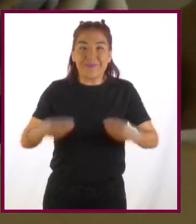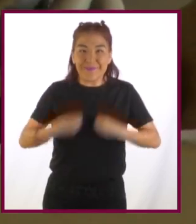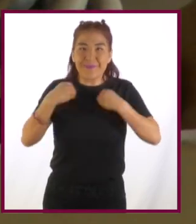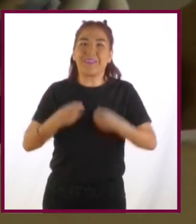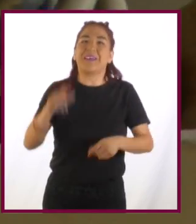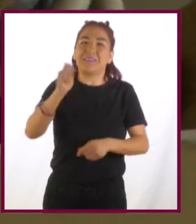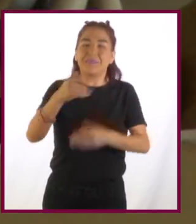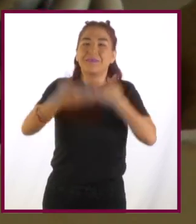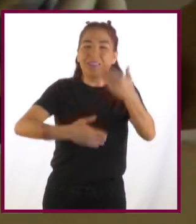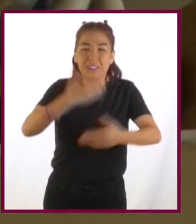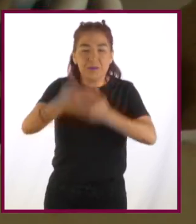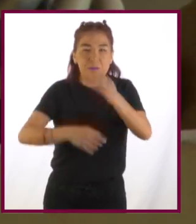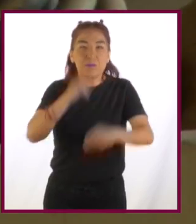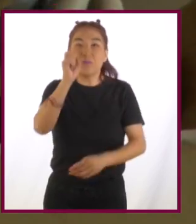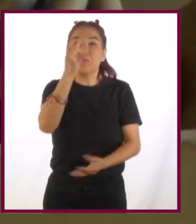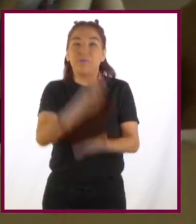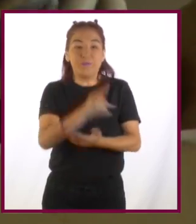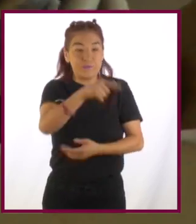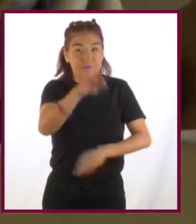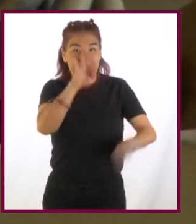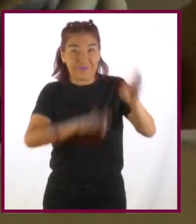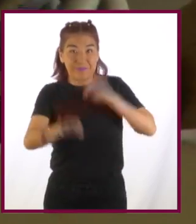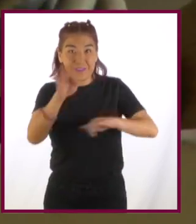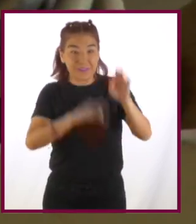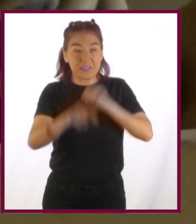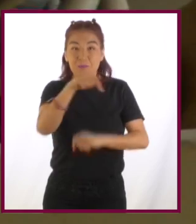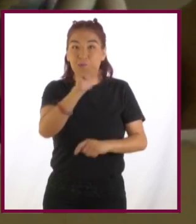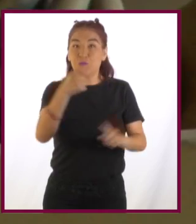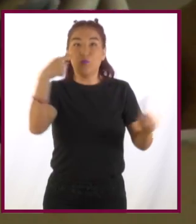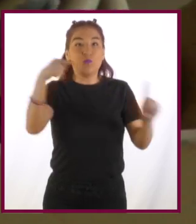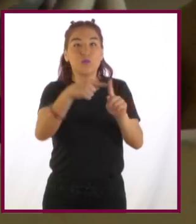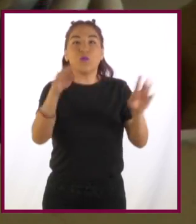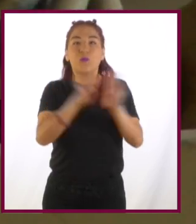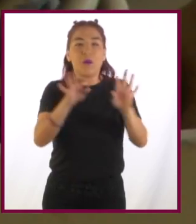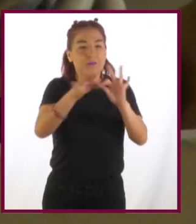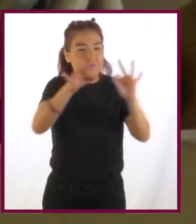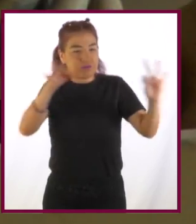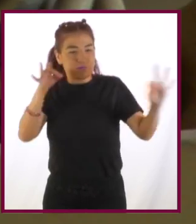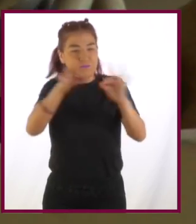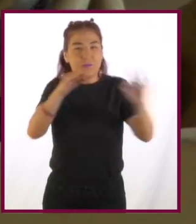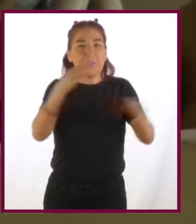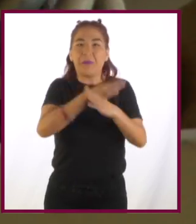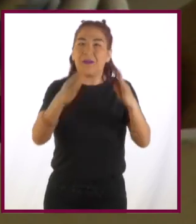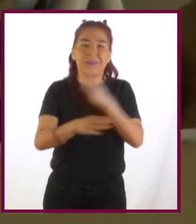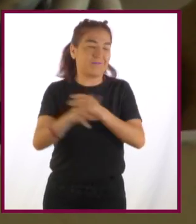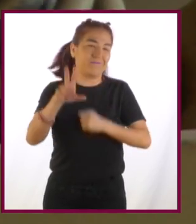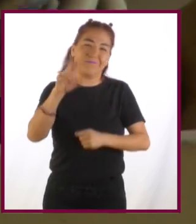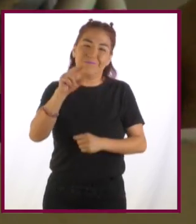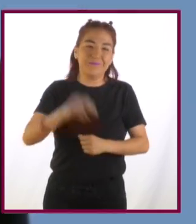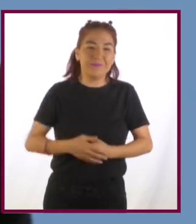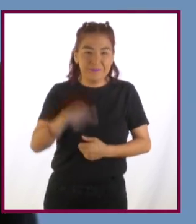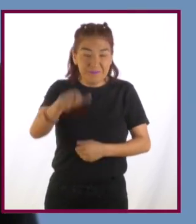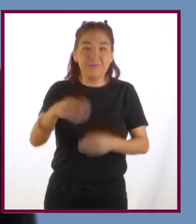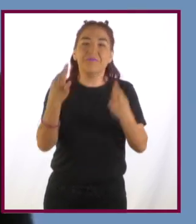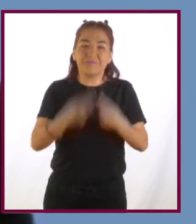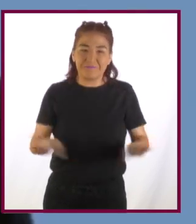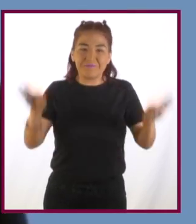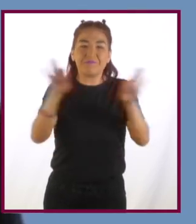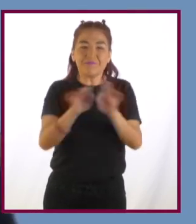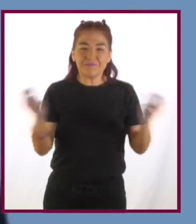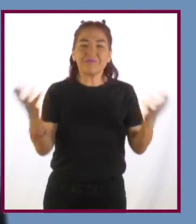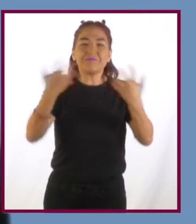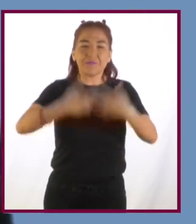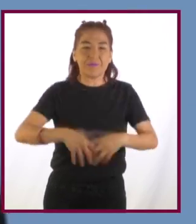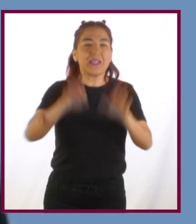fundamental en la vida diaria. No solo es un asunto de físicos que quieren estar viendo cómo estirar resortes y materiales, no. Es una